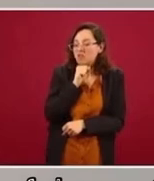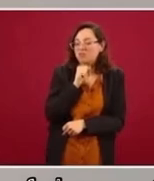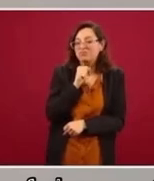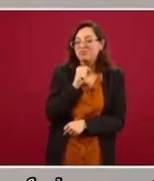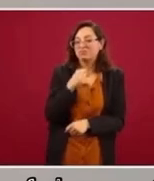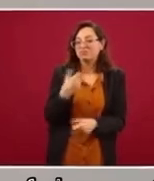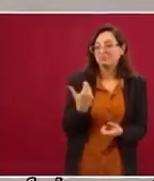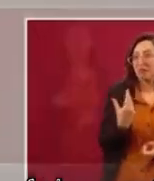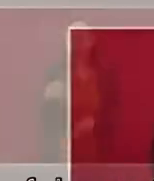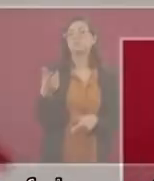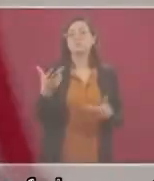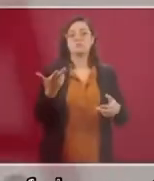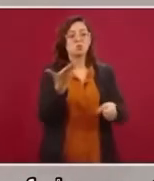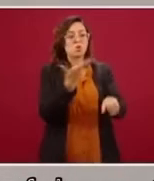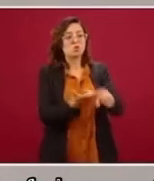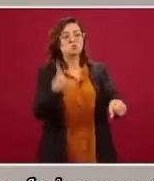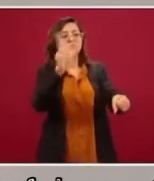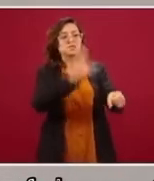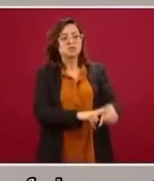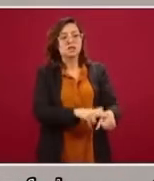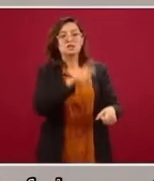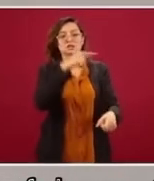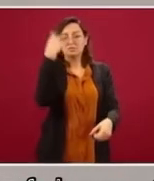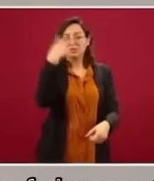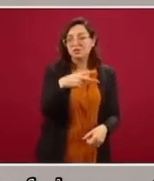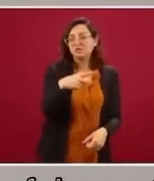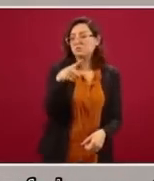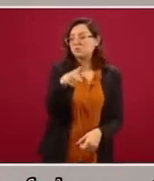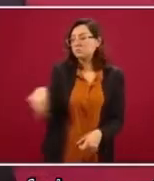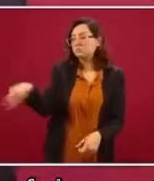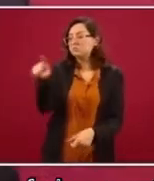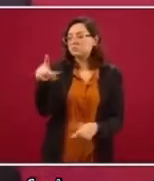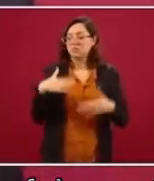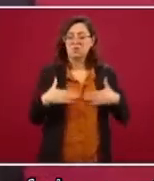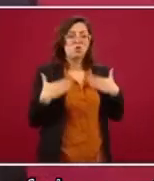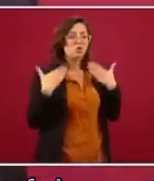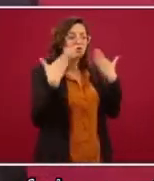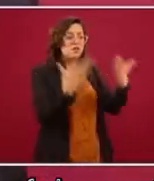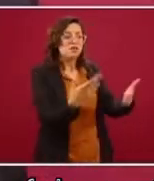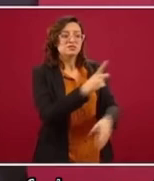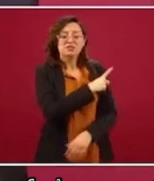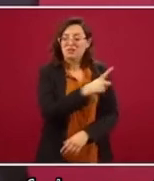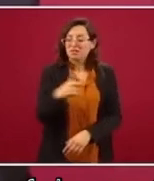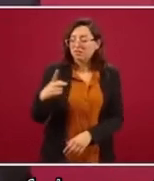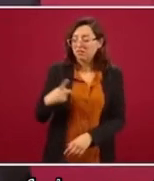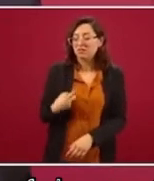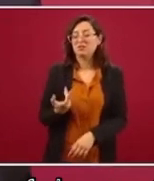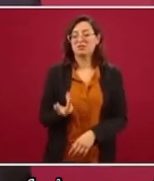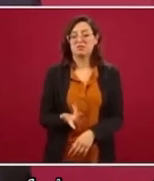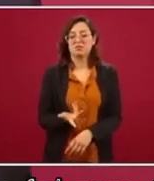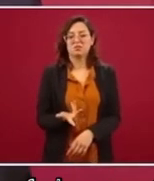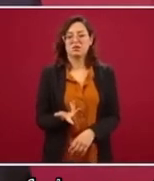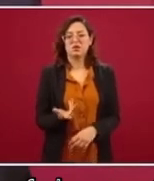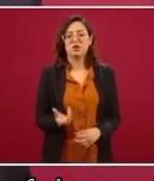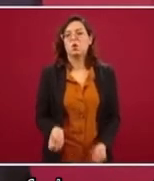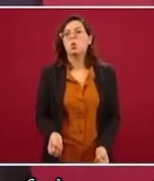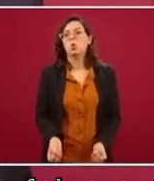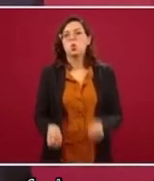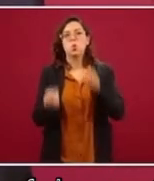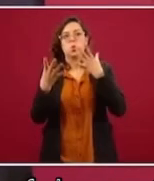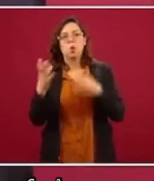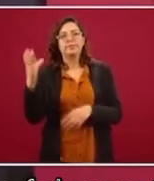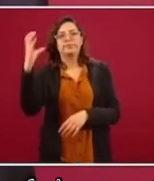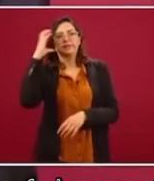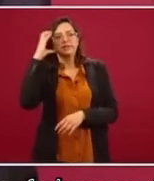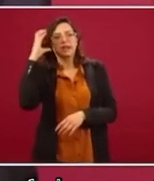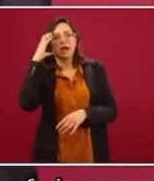producir enfermedades. No se requiere contabilizar y hacer una situación de cuántas camas se necesitan en